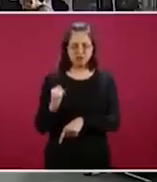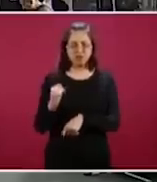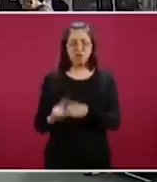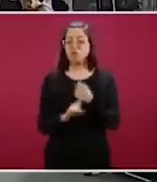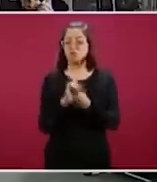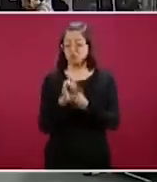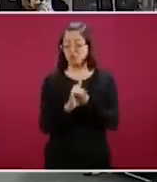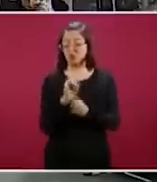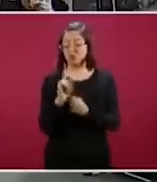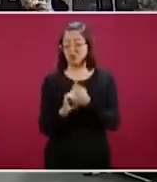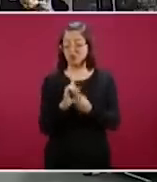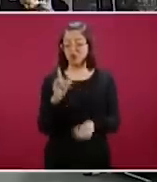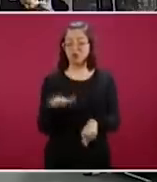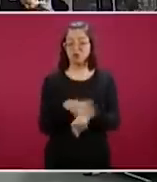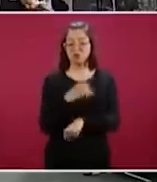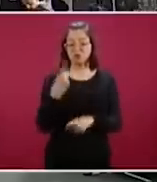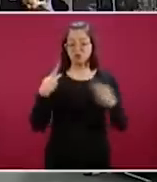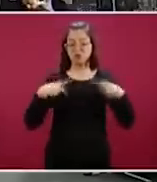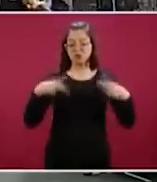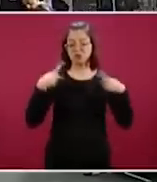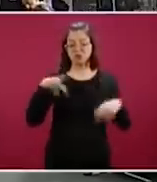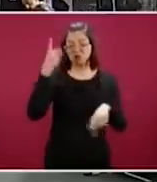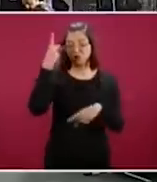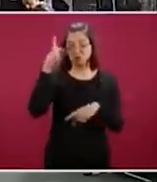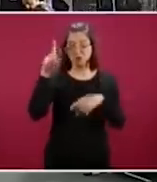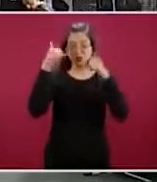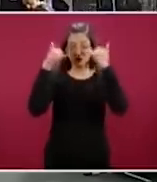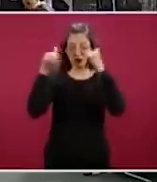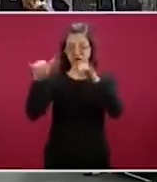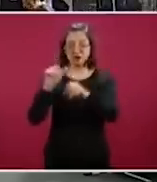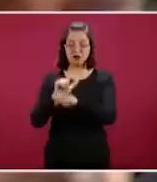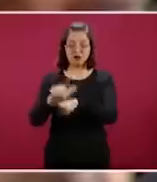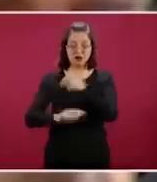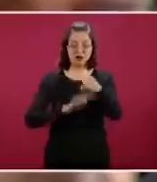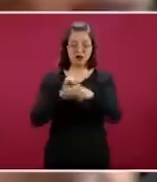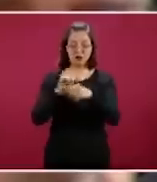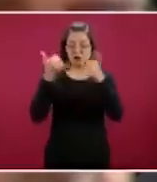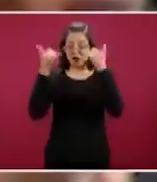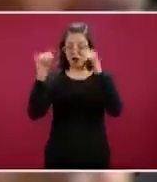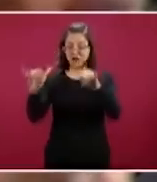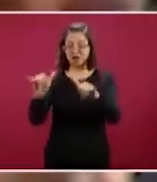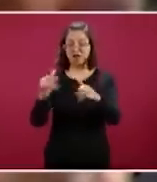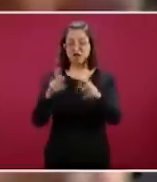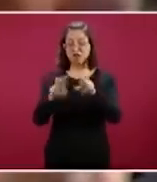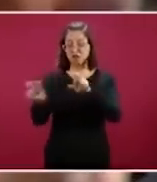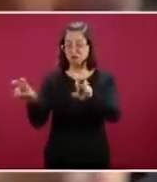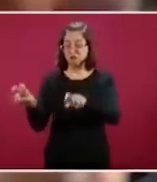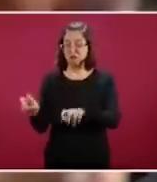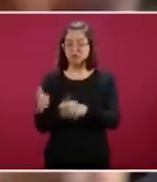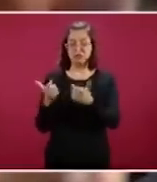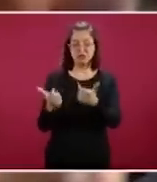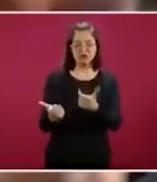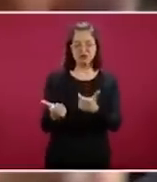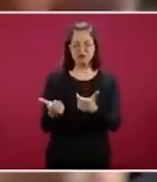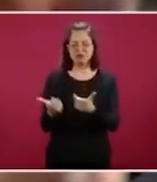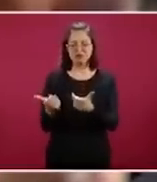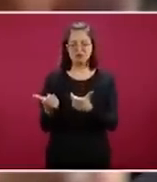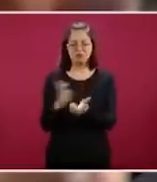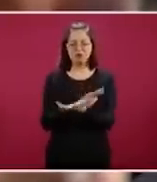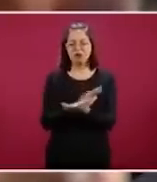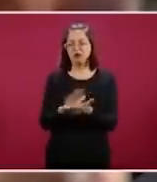fuerte porque los ganaderos, el ganado, las exportaciones, el dinero se acaba en ese